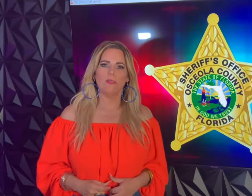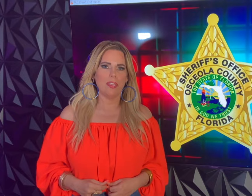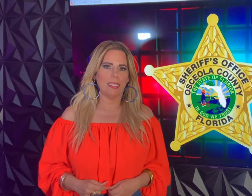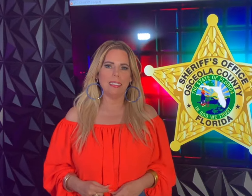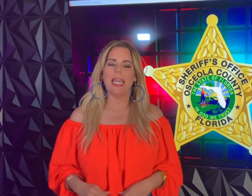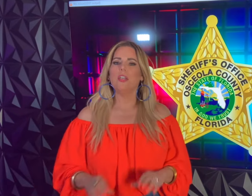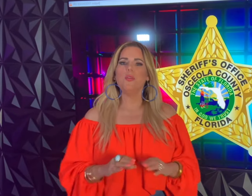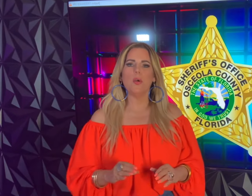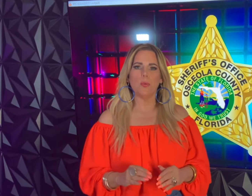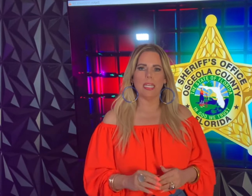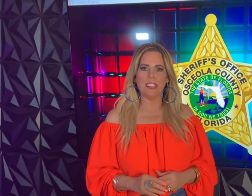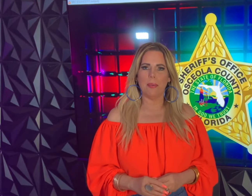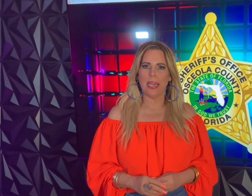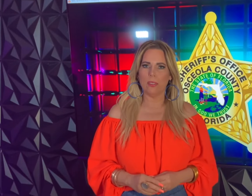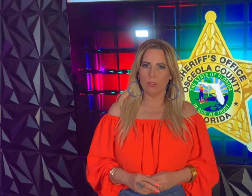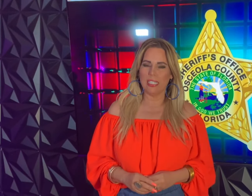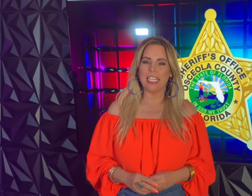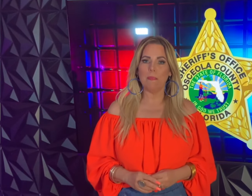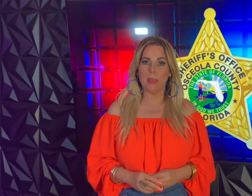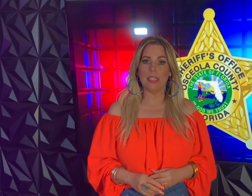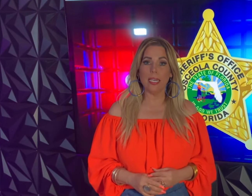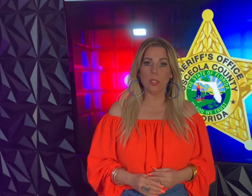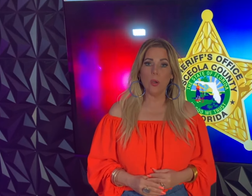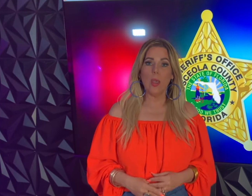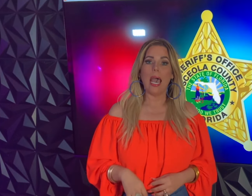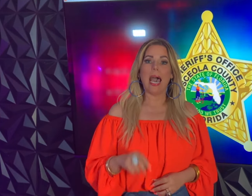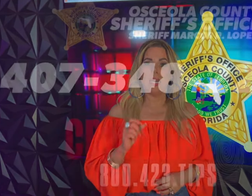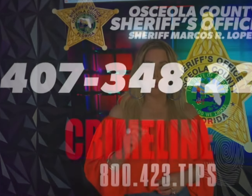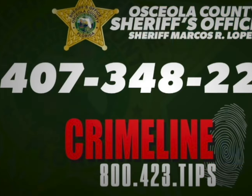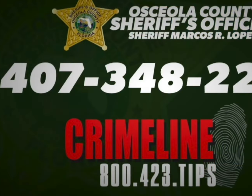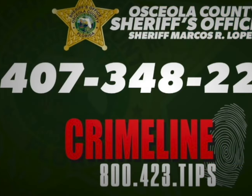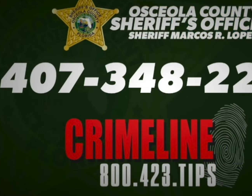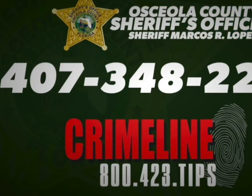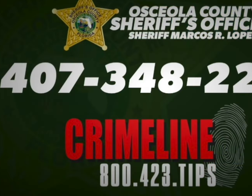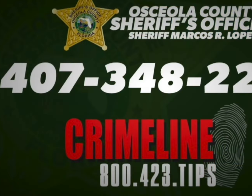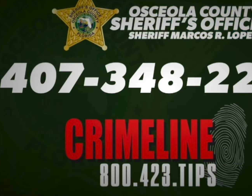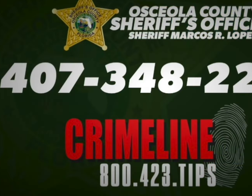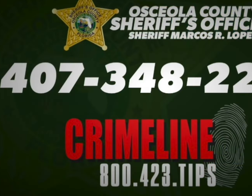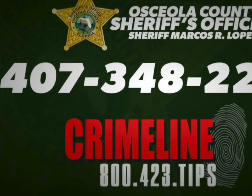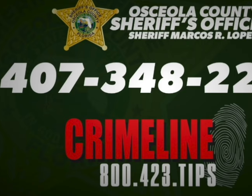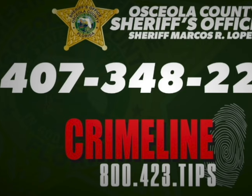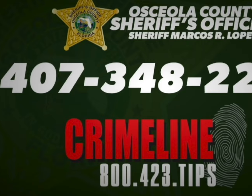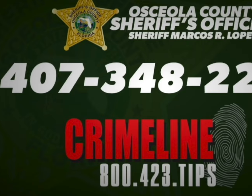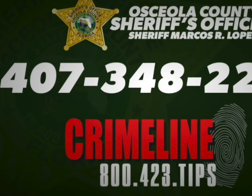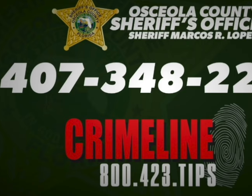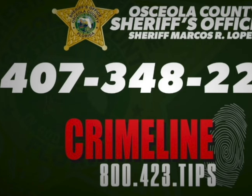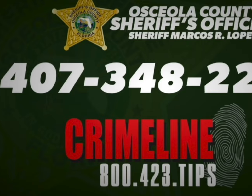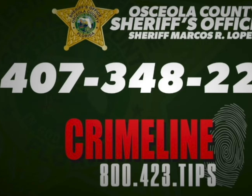alguna confidencia, no dude en llamarnos de inmediato al